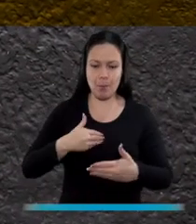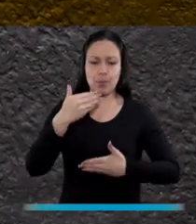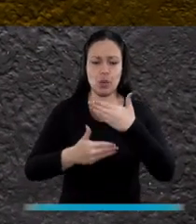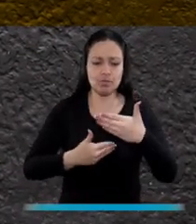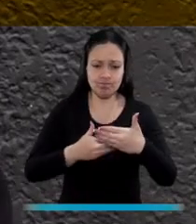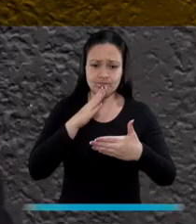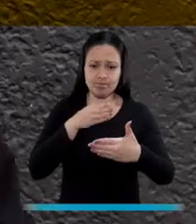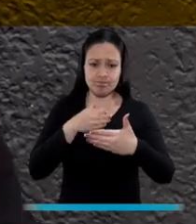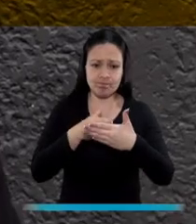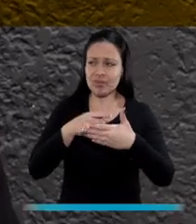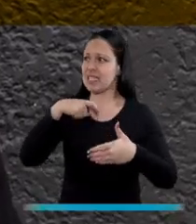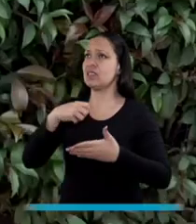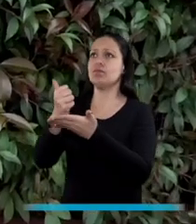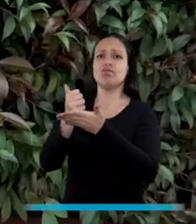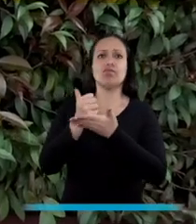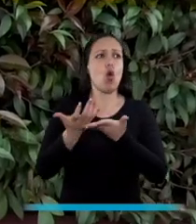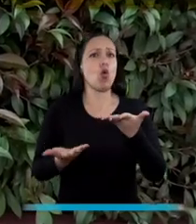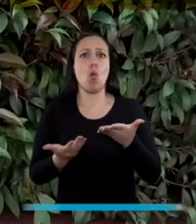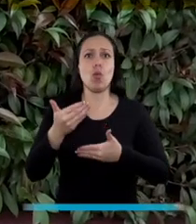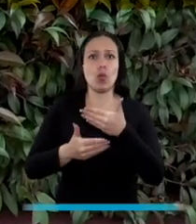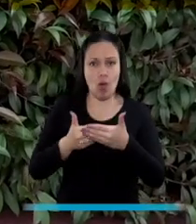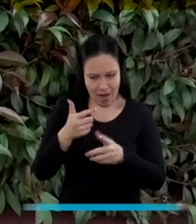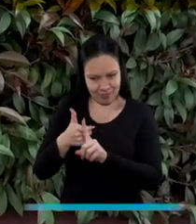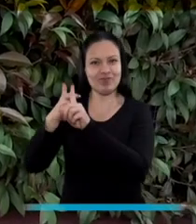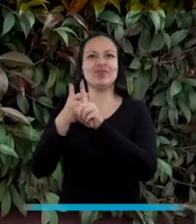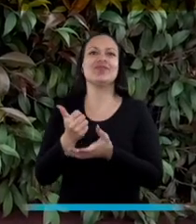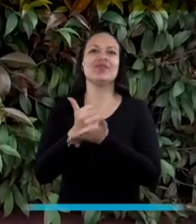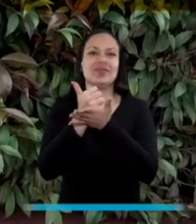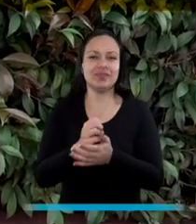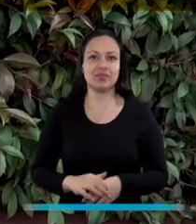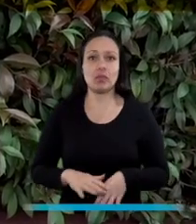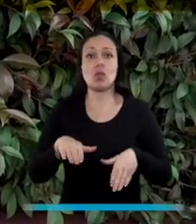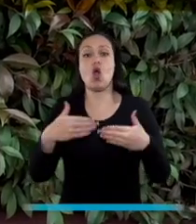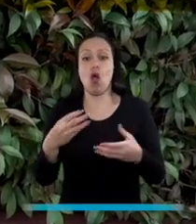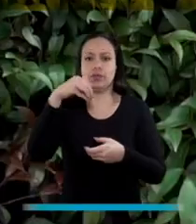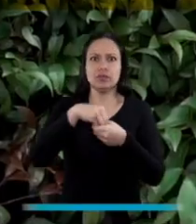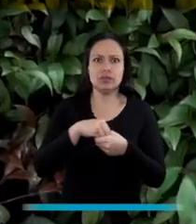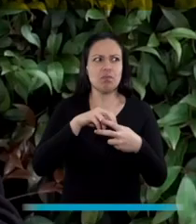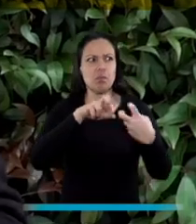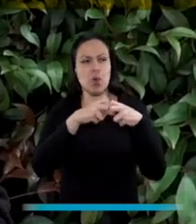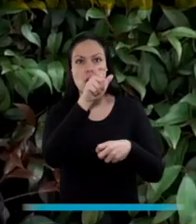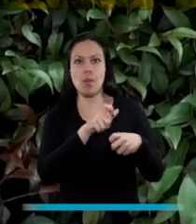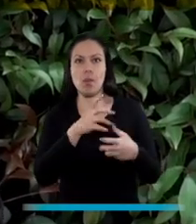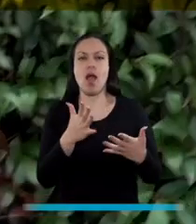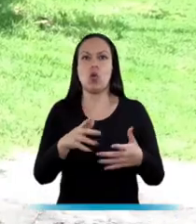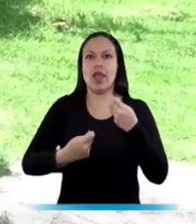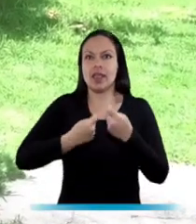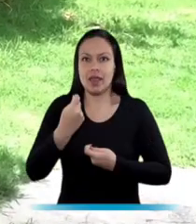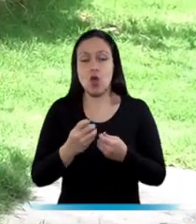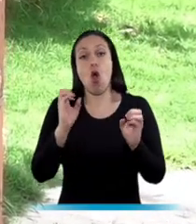ayuda jurídica, pueden acudir a la Procu. Si tienen diferencias de tipo civil o comercial o con el Estado, también pueden acudir a la